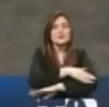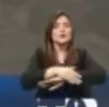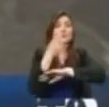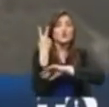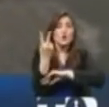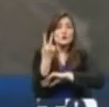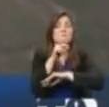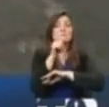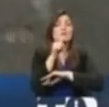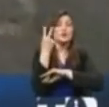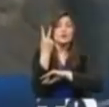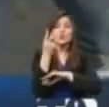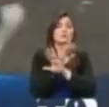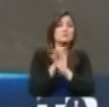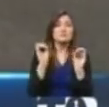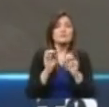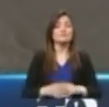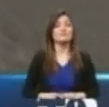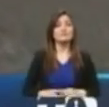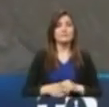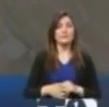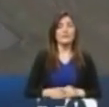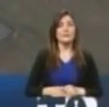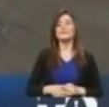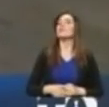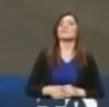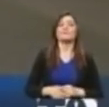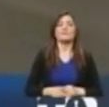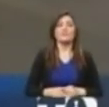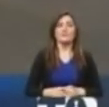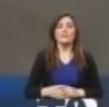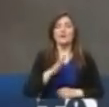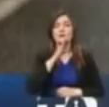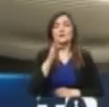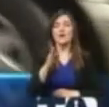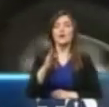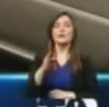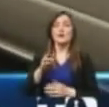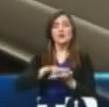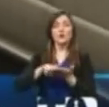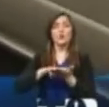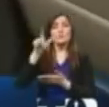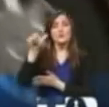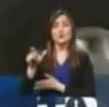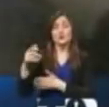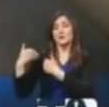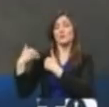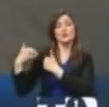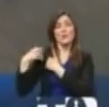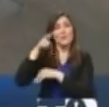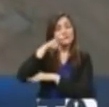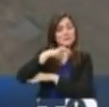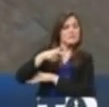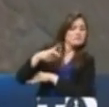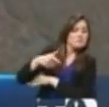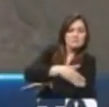únicas vías que estarían pendientes del arreglo. Bueno, usted me comentaba que están en constantes reuniones con el señor fiscalizador, que incluso en la